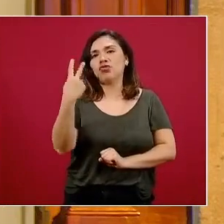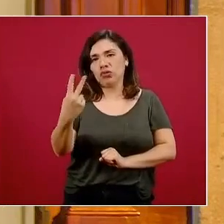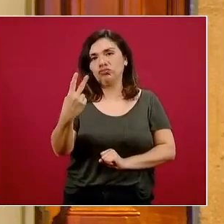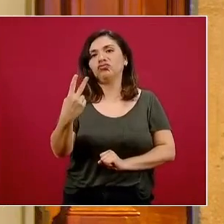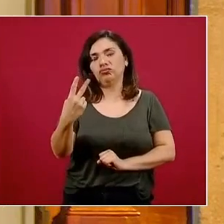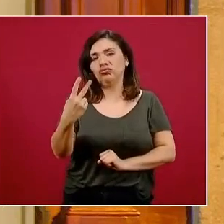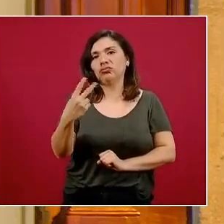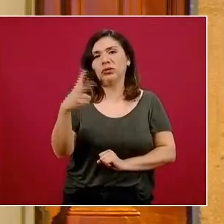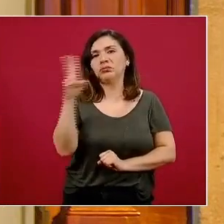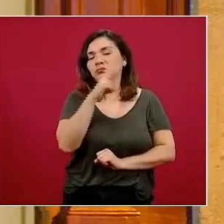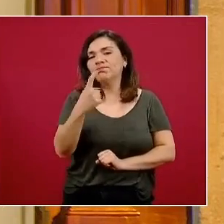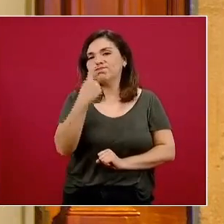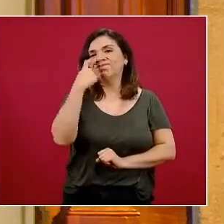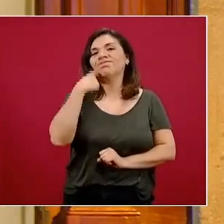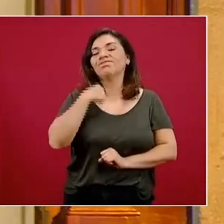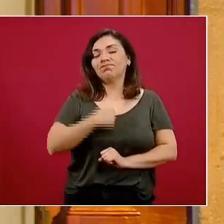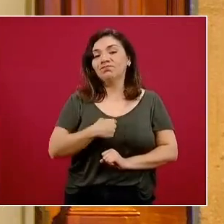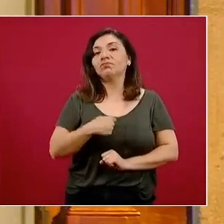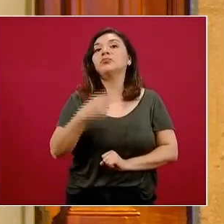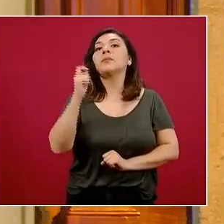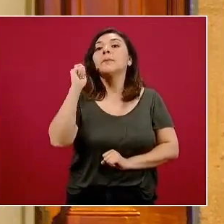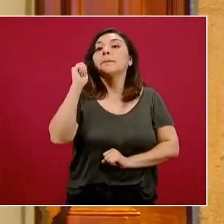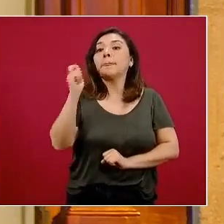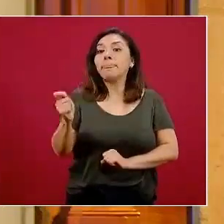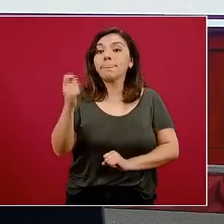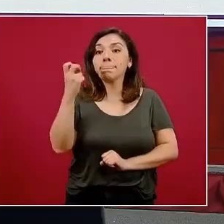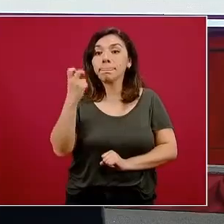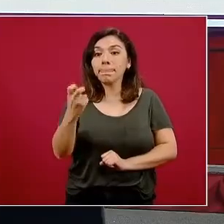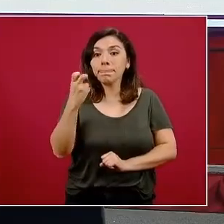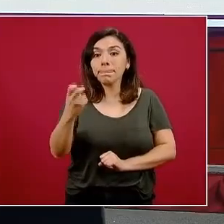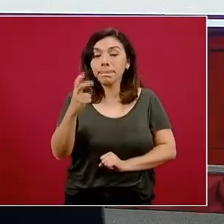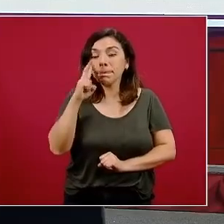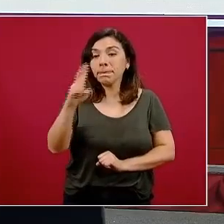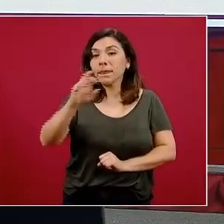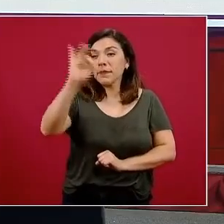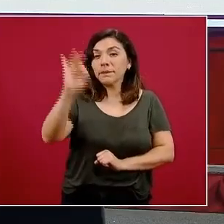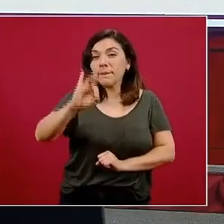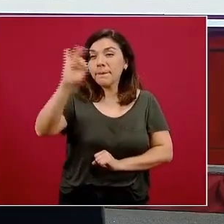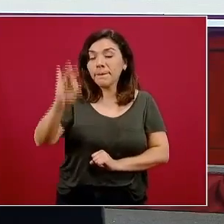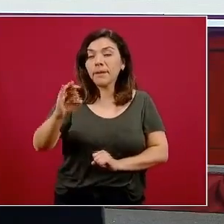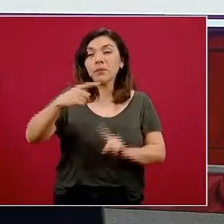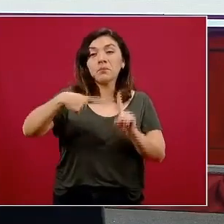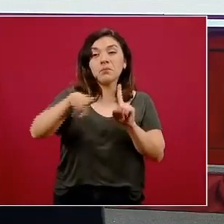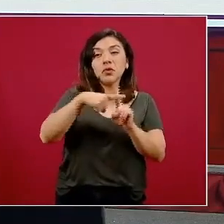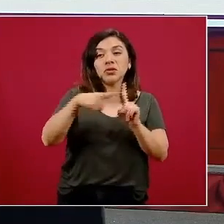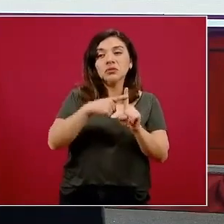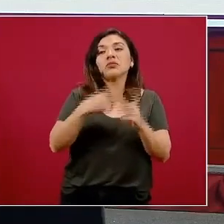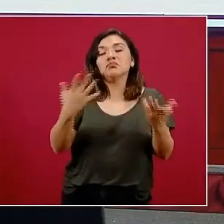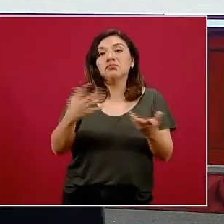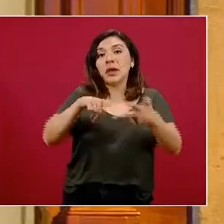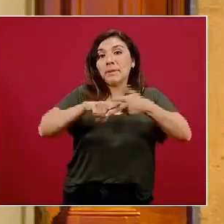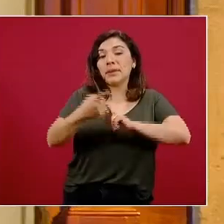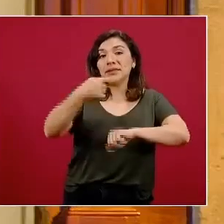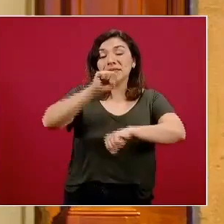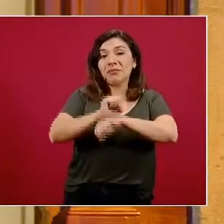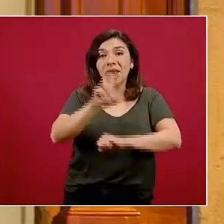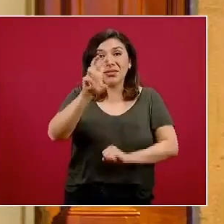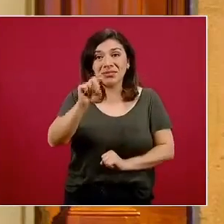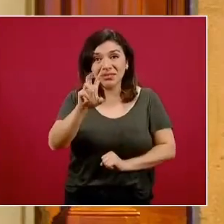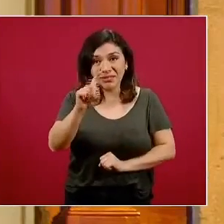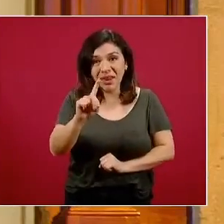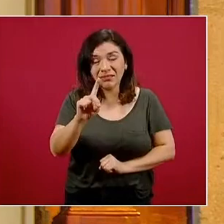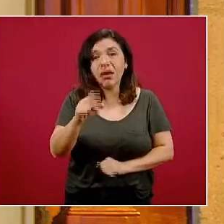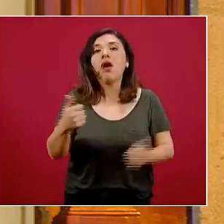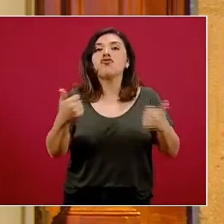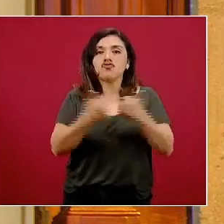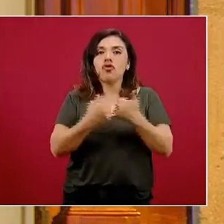vías respiratorias, y es un porcentaje de positividad que también desde la semana 30, de la